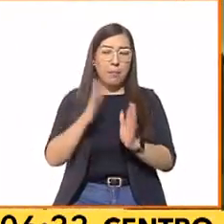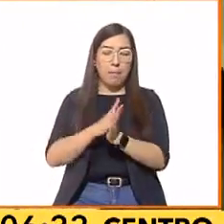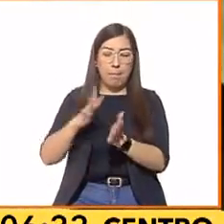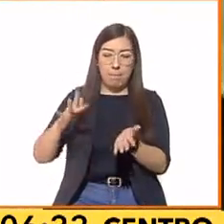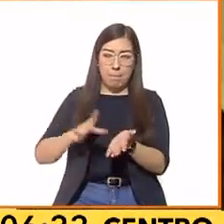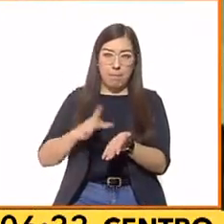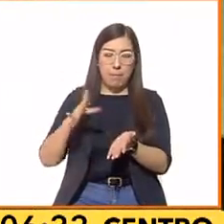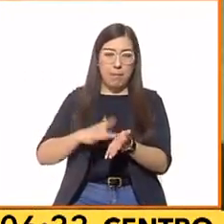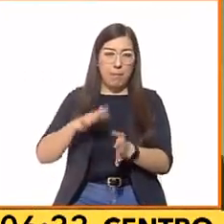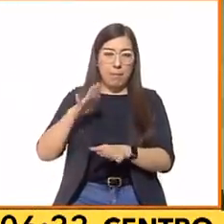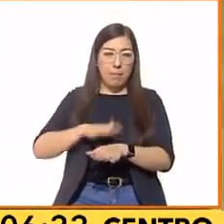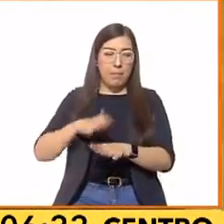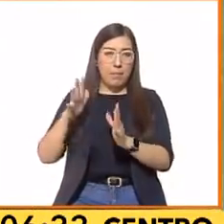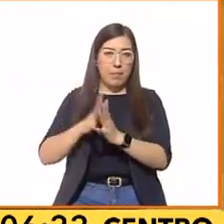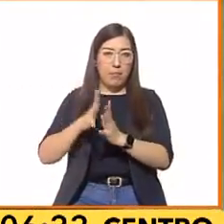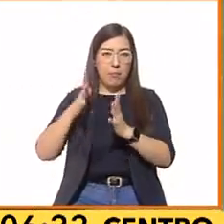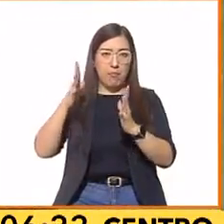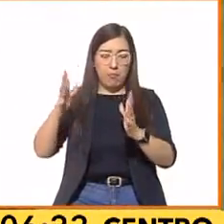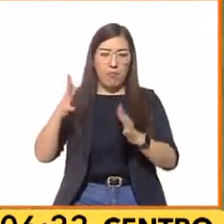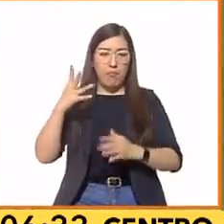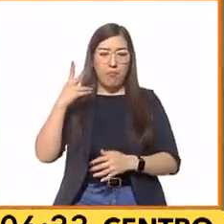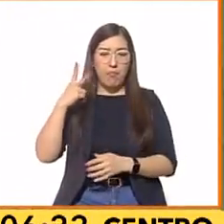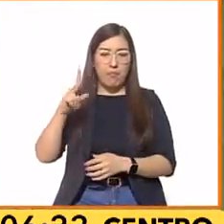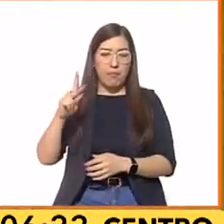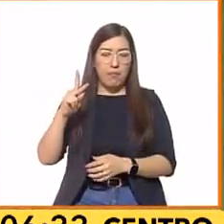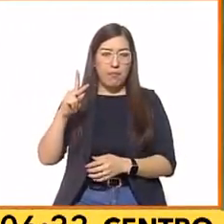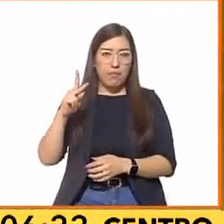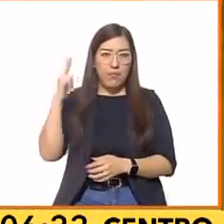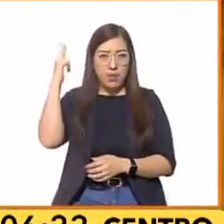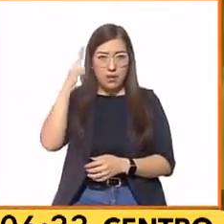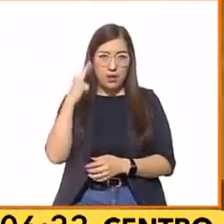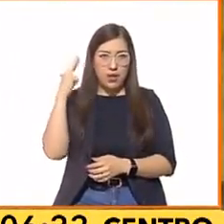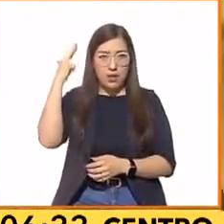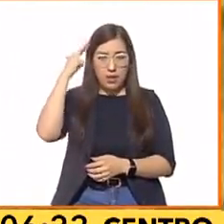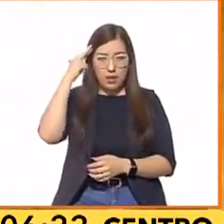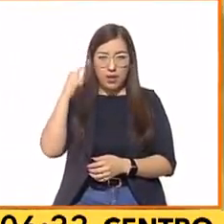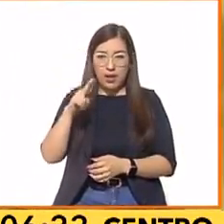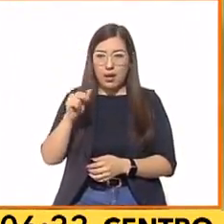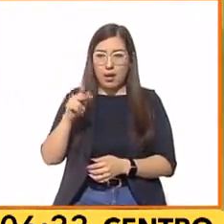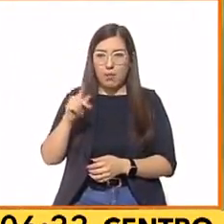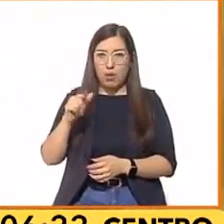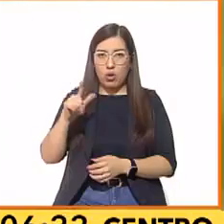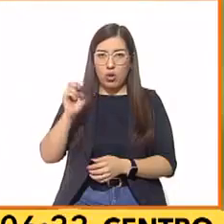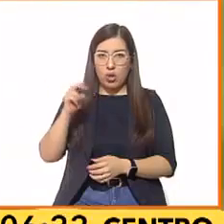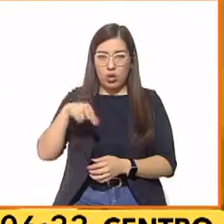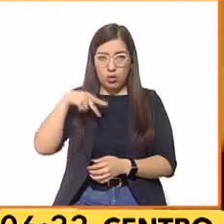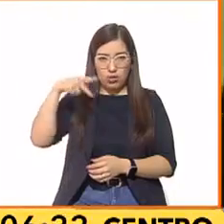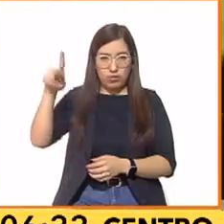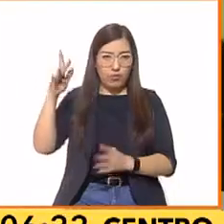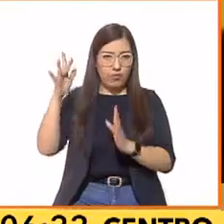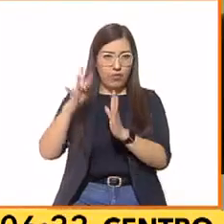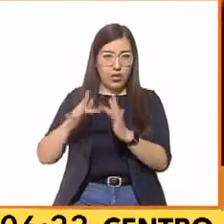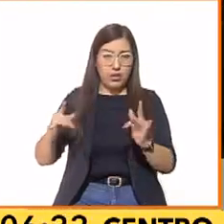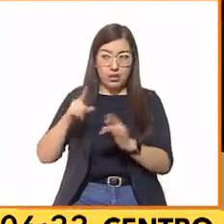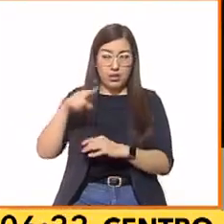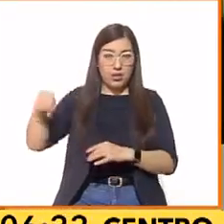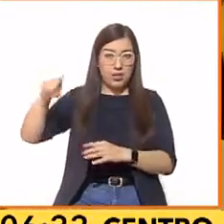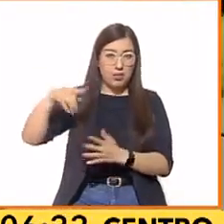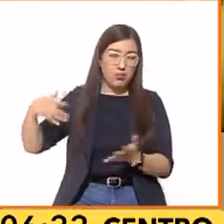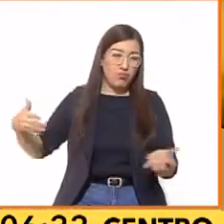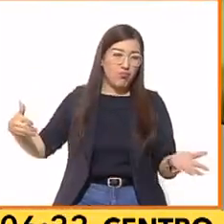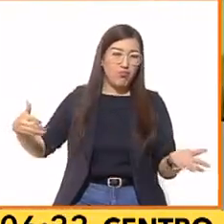más grandes de la época, al emperador Napoleón III de Francia. Francia nos invadió,